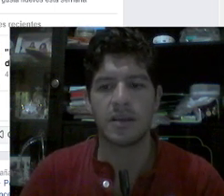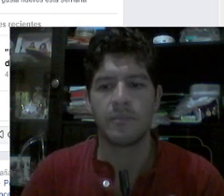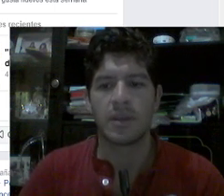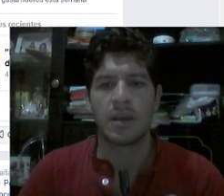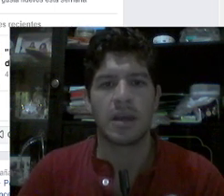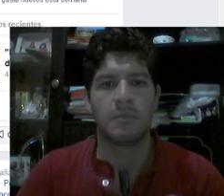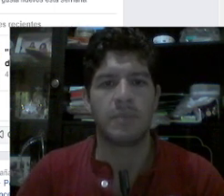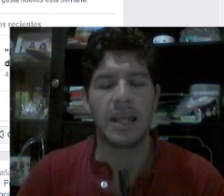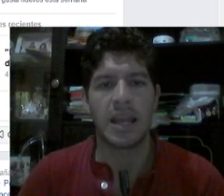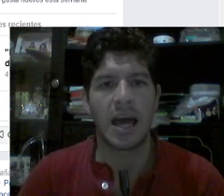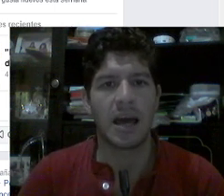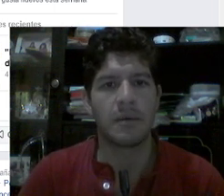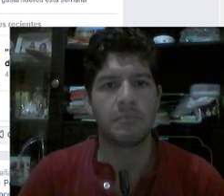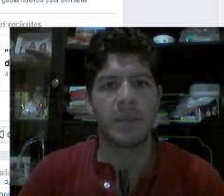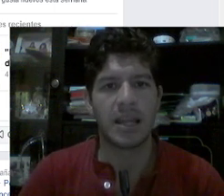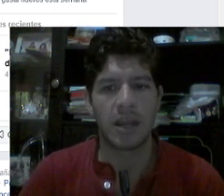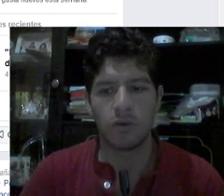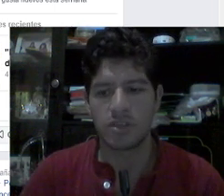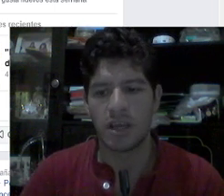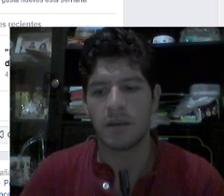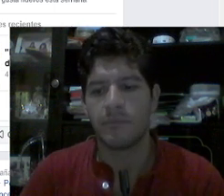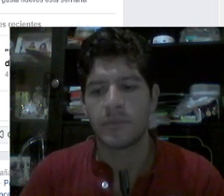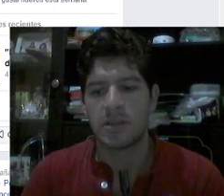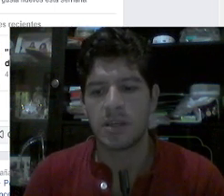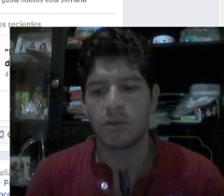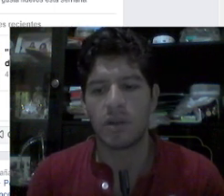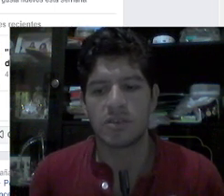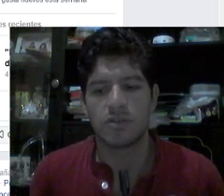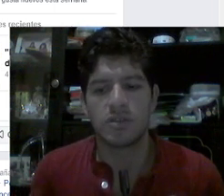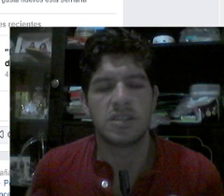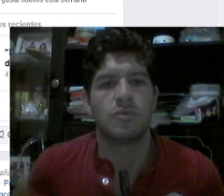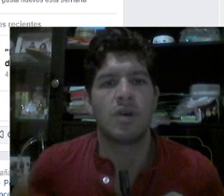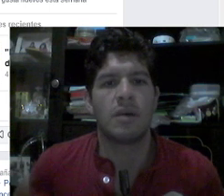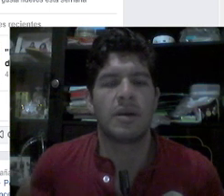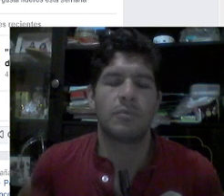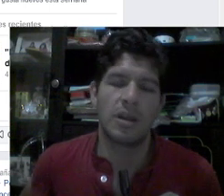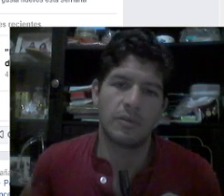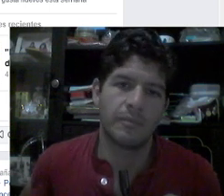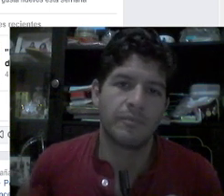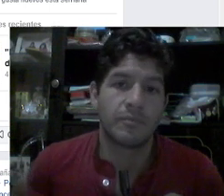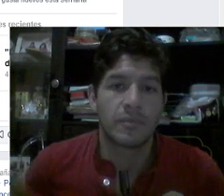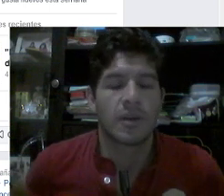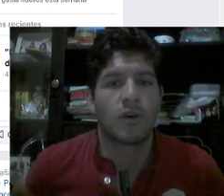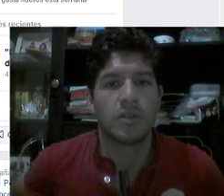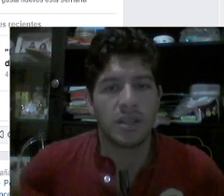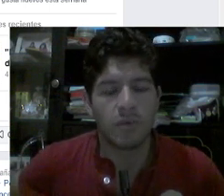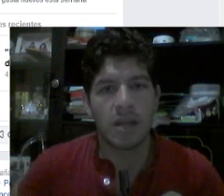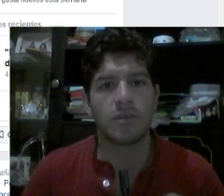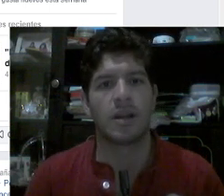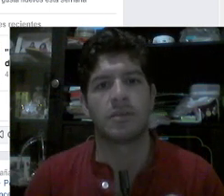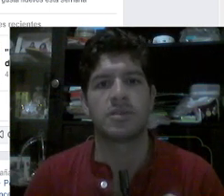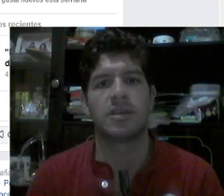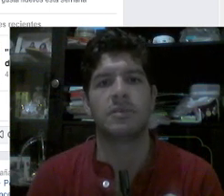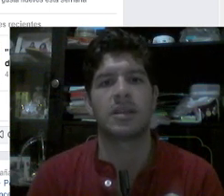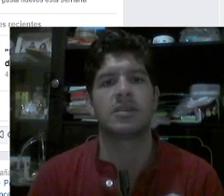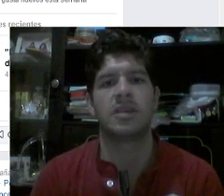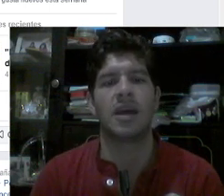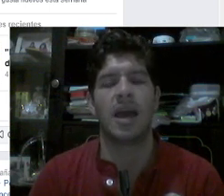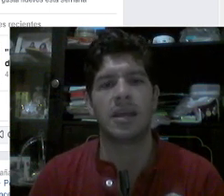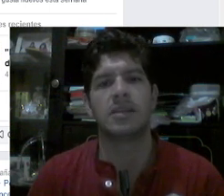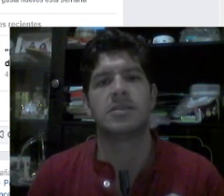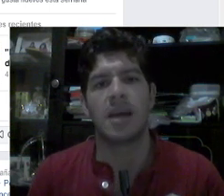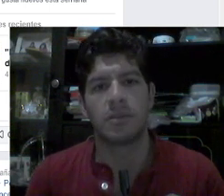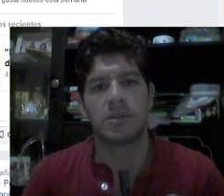viernes en plena plena noche siendo hoy las 219 bueno continuando la noche de viernes